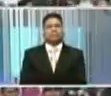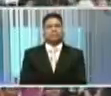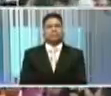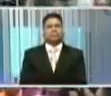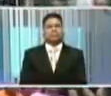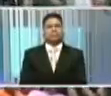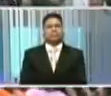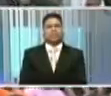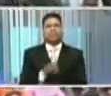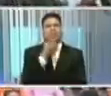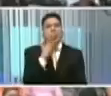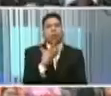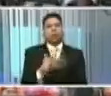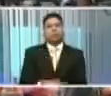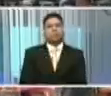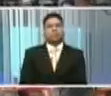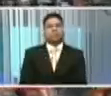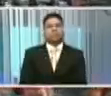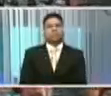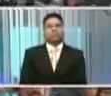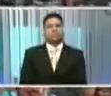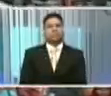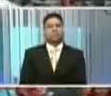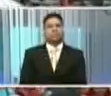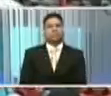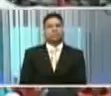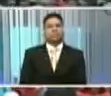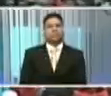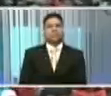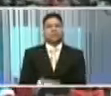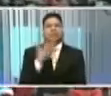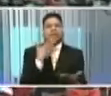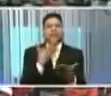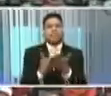Qué bueno. Están pidiendo una misión.